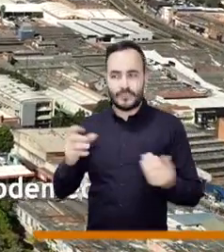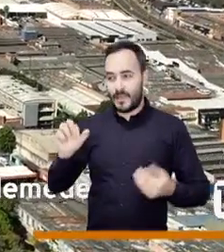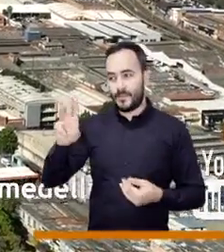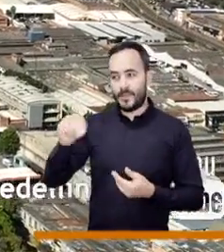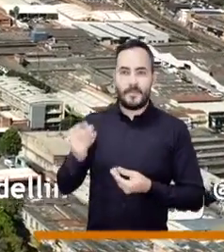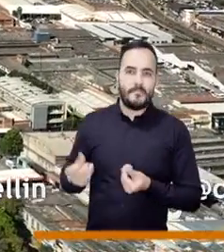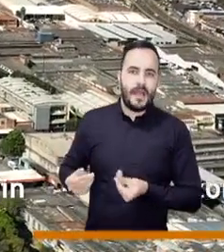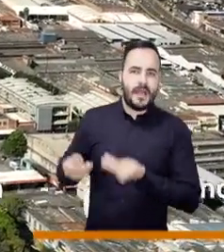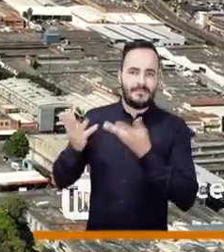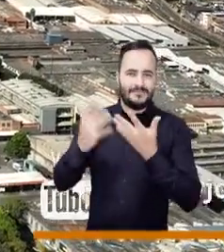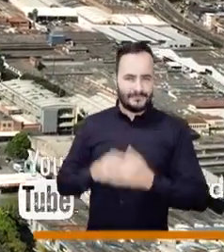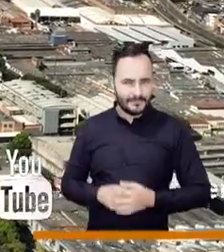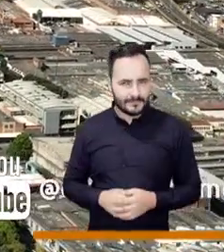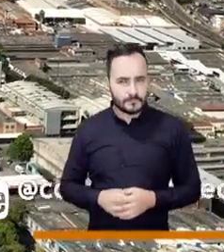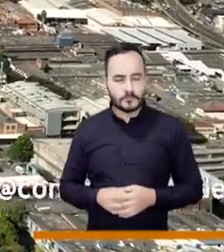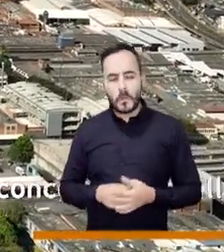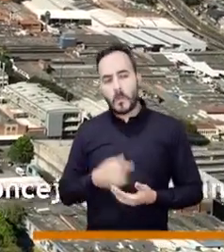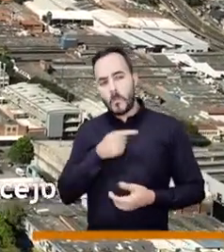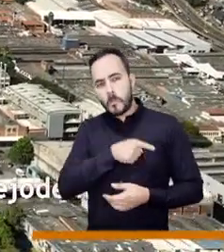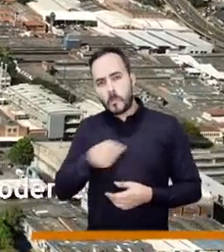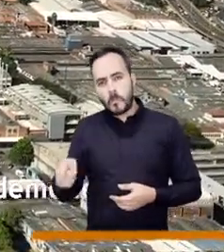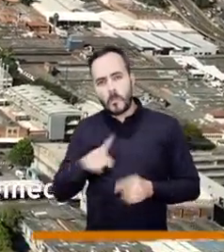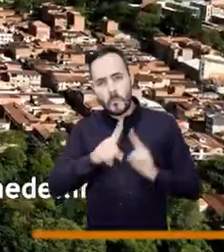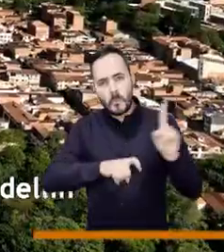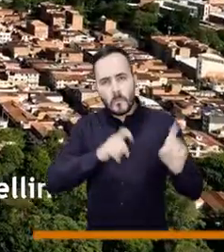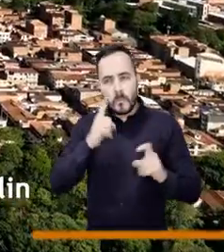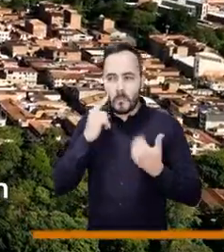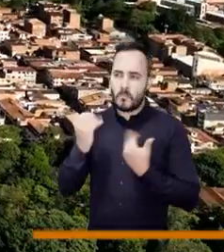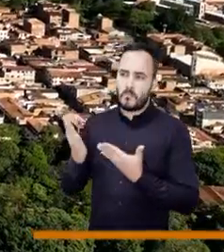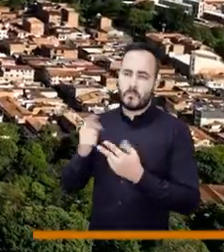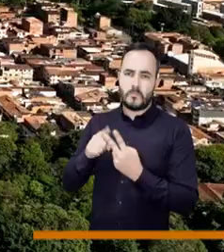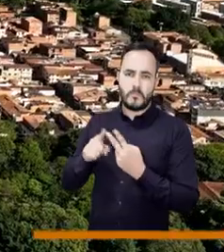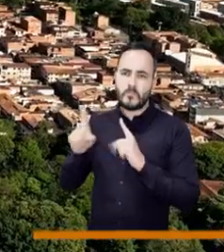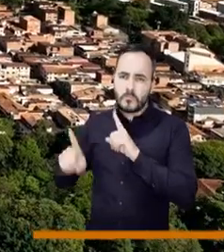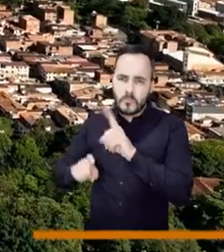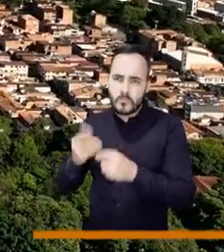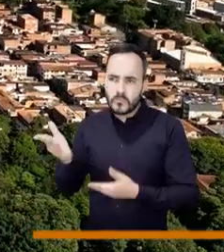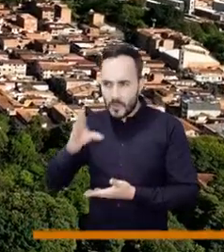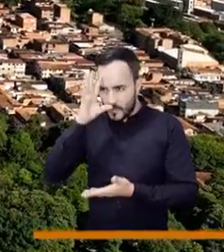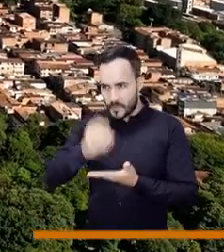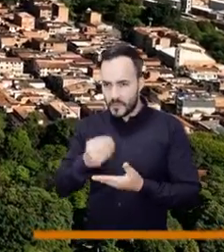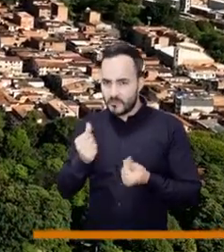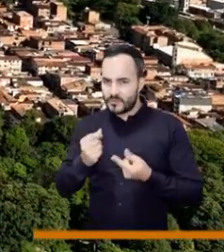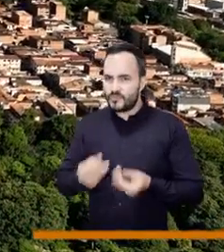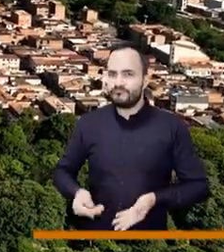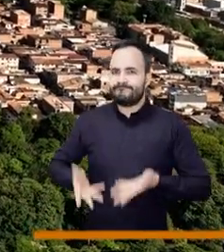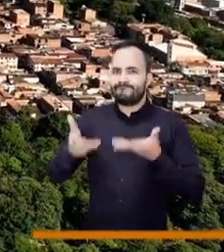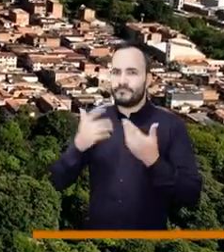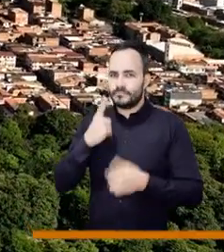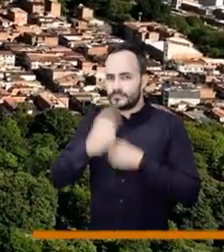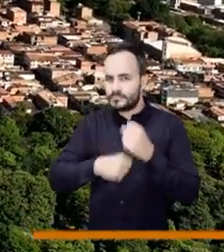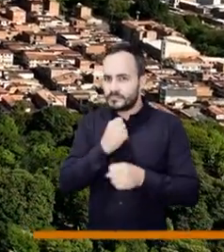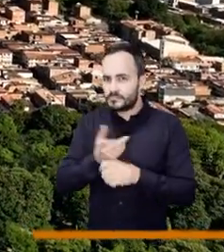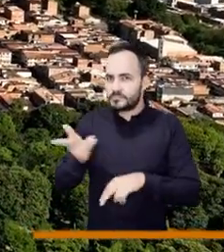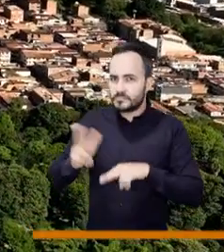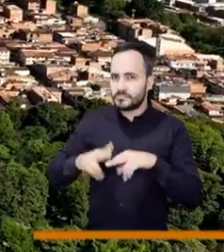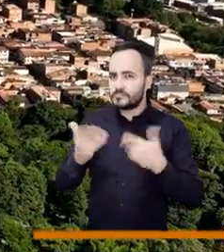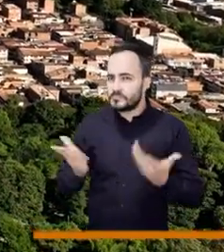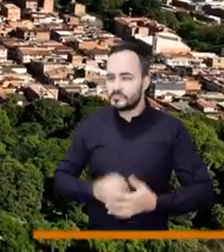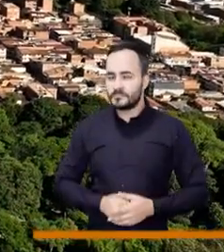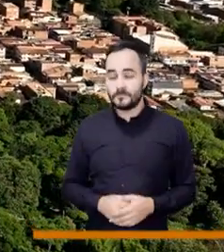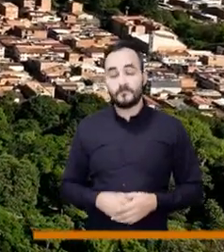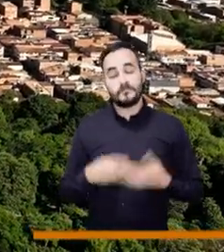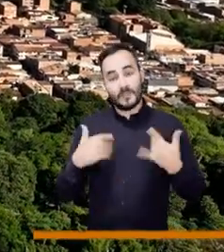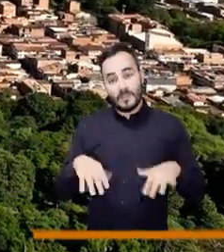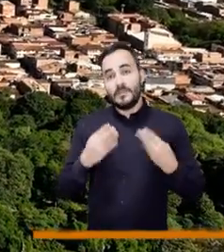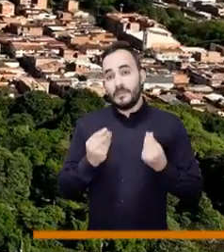EPM, en fin, le preguntamos a nuestros corporados sobre ese presupuesto que sería aprobado para el próximo año. Es un presupuesto que hay que